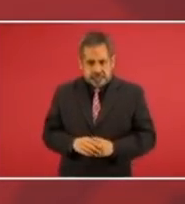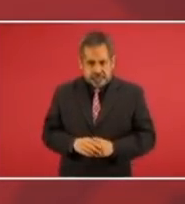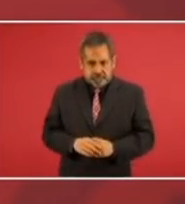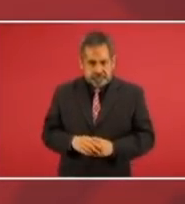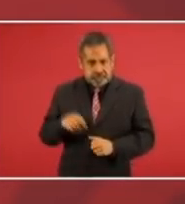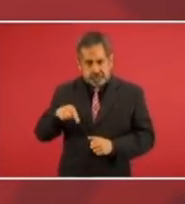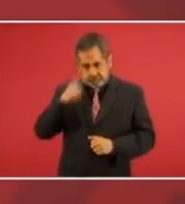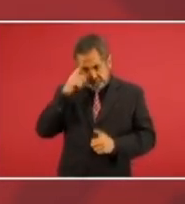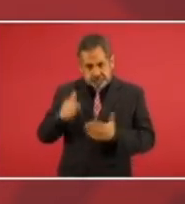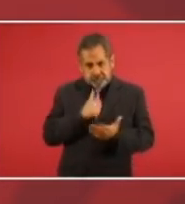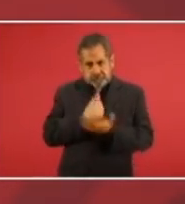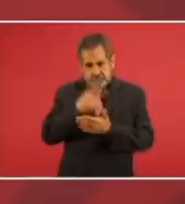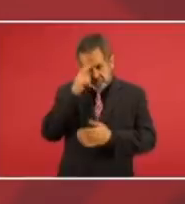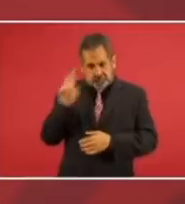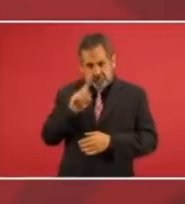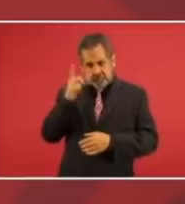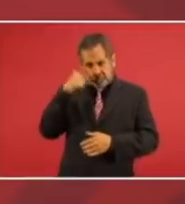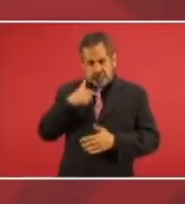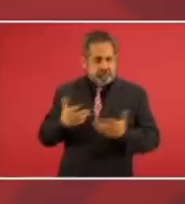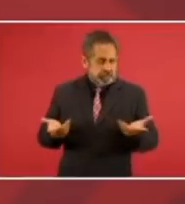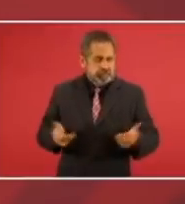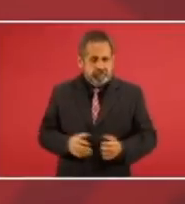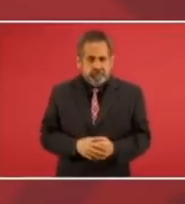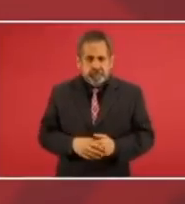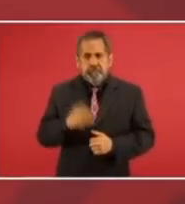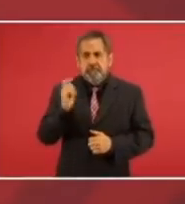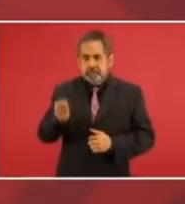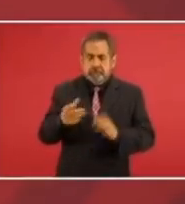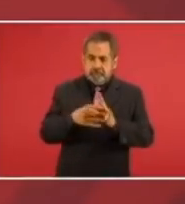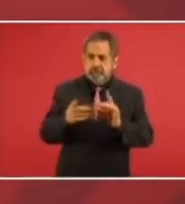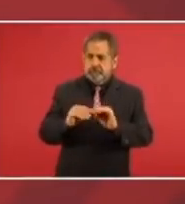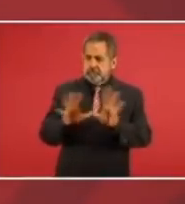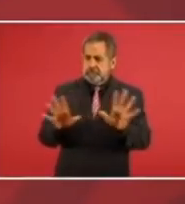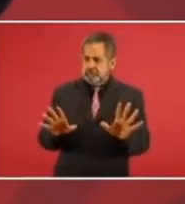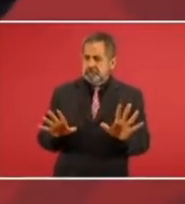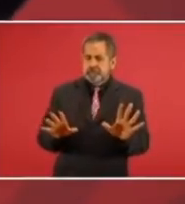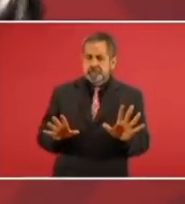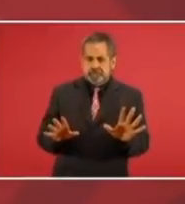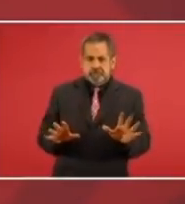a la Ciudad de México el domingo. Entonces, aclarar eso